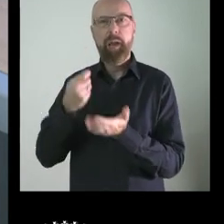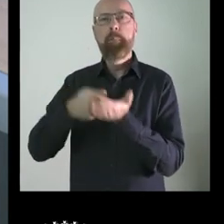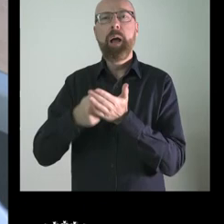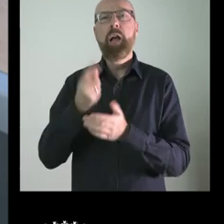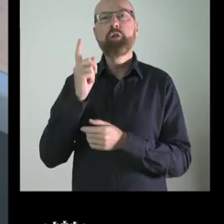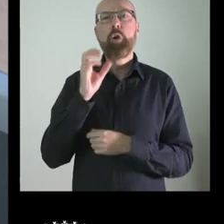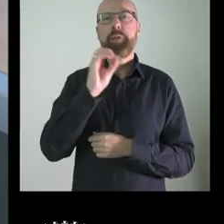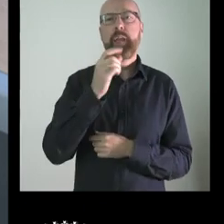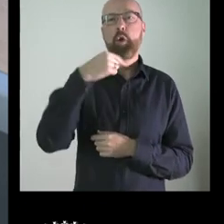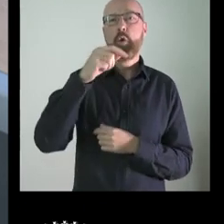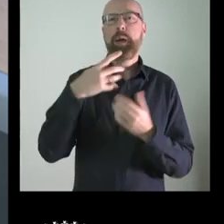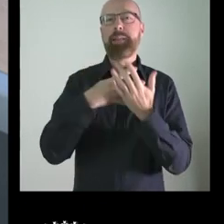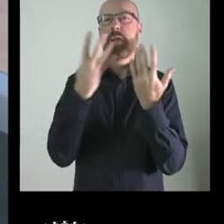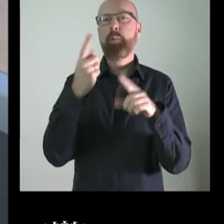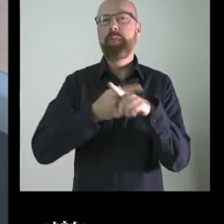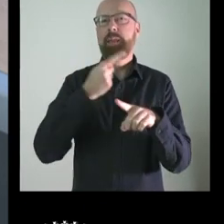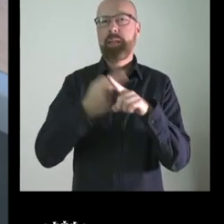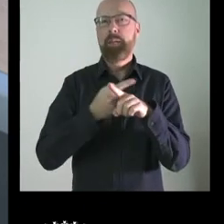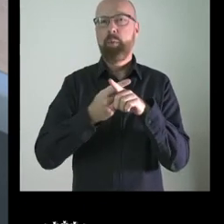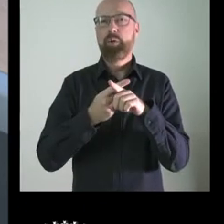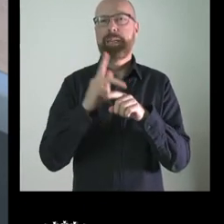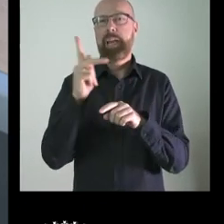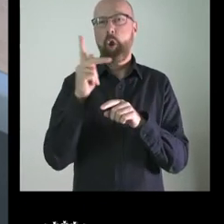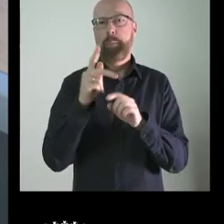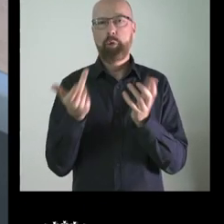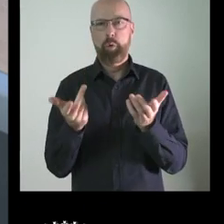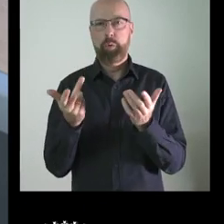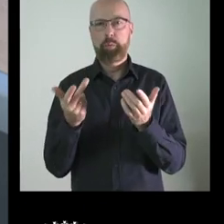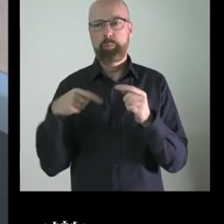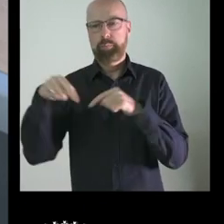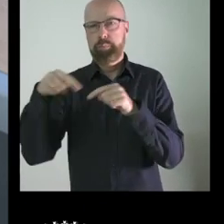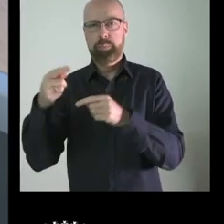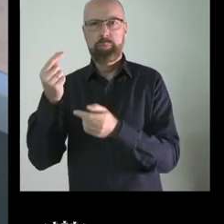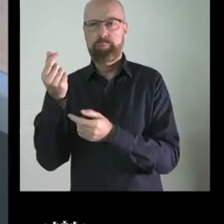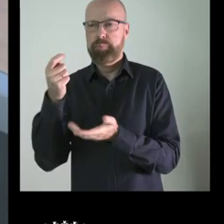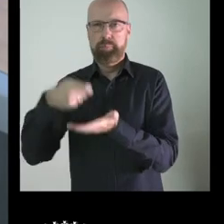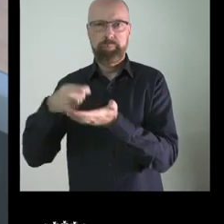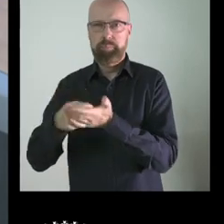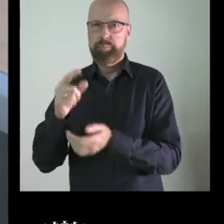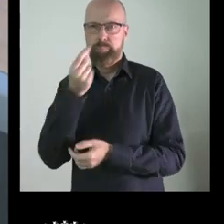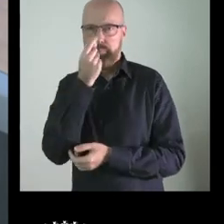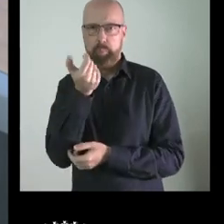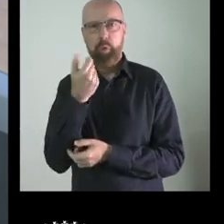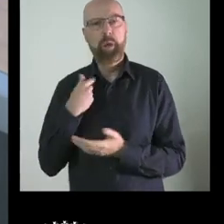céntimos de euro el kilómetro que recorren y bueno han pedido una actualización